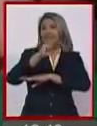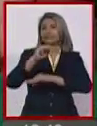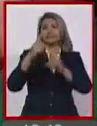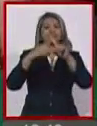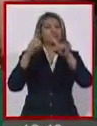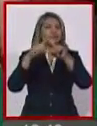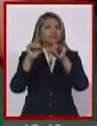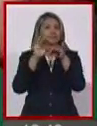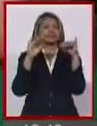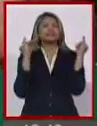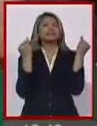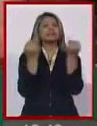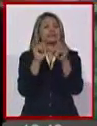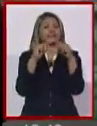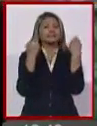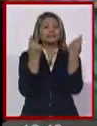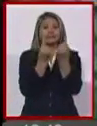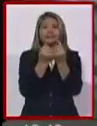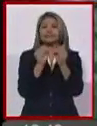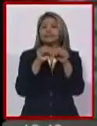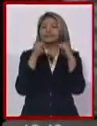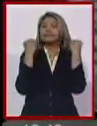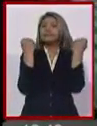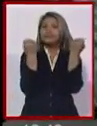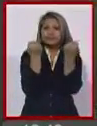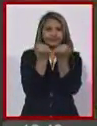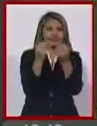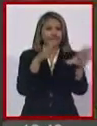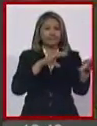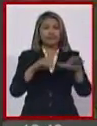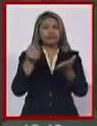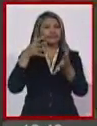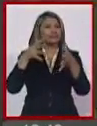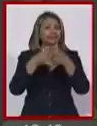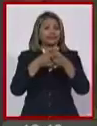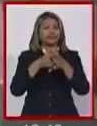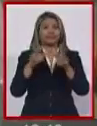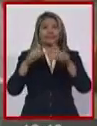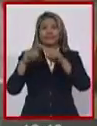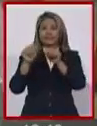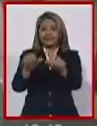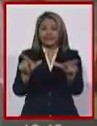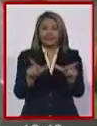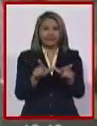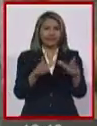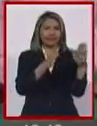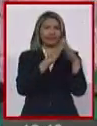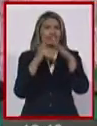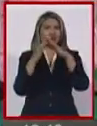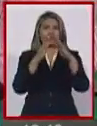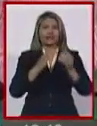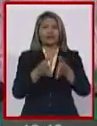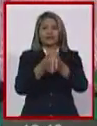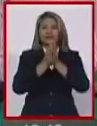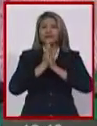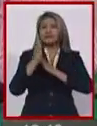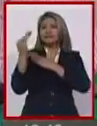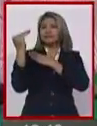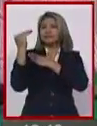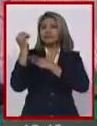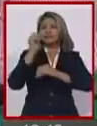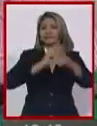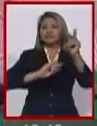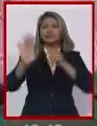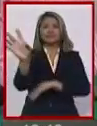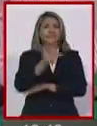Las diferentes instituciones, plataformas y sectores sociales realizarán bloqueos en diferentes zonas de la ciudad. Pedirle al pueblo cruceño y